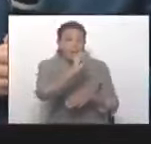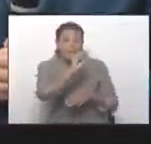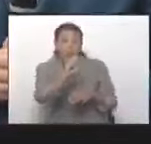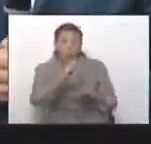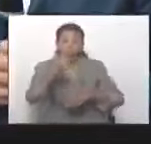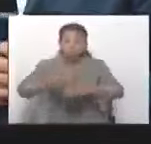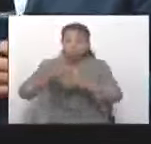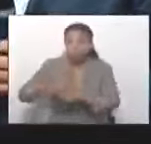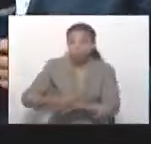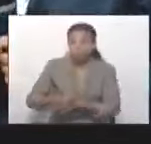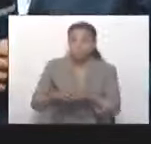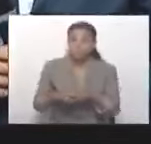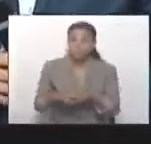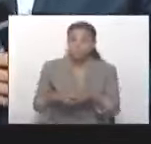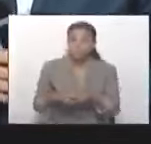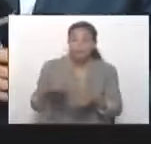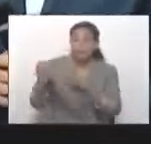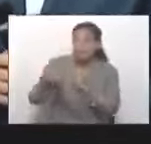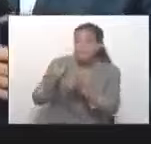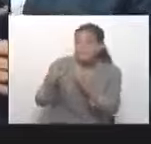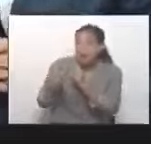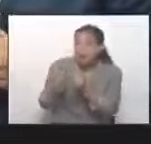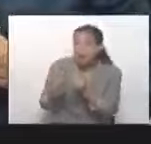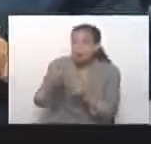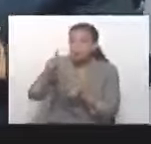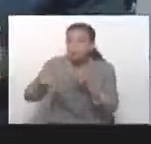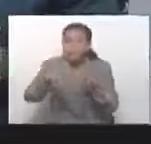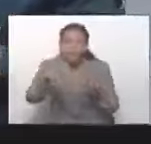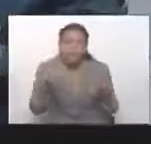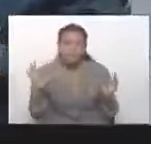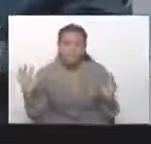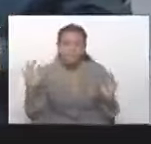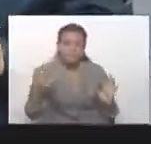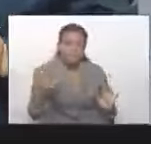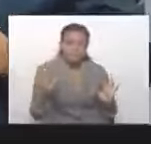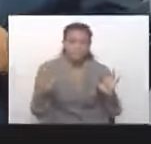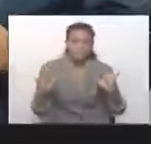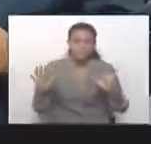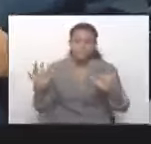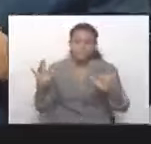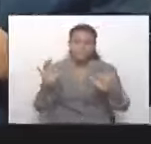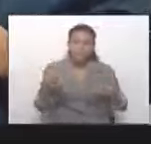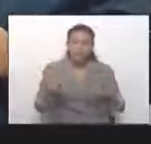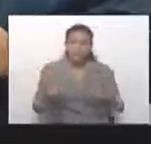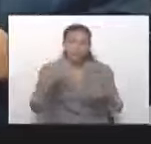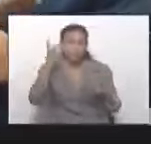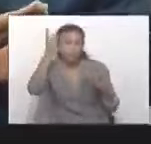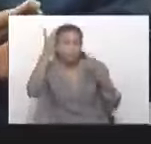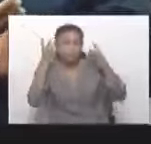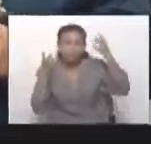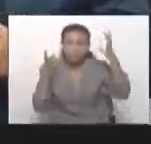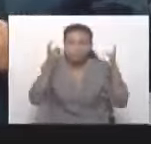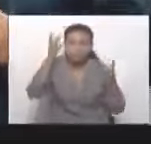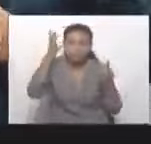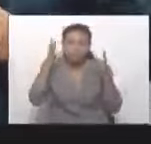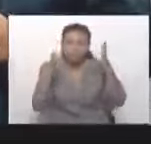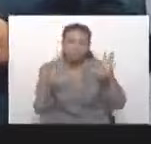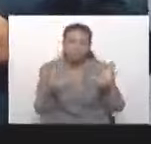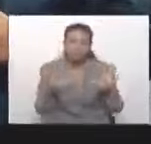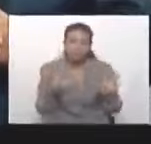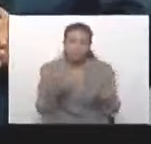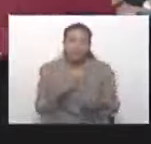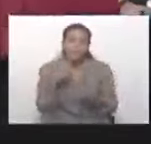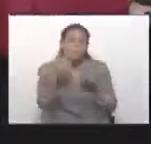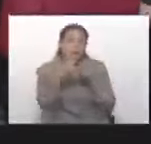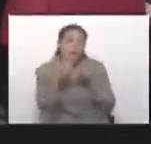la ejecutaba, el que llevaba una maraca la ejecutaba, y así sucesivamente, cada quien improvisaba un